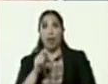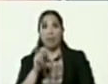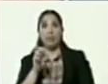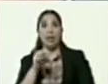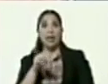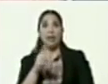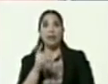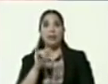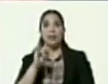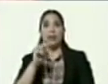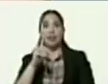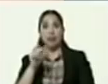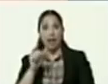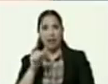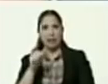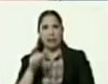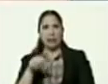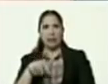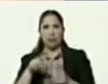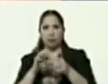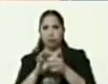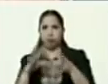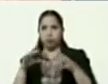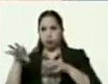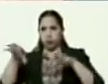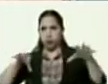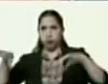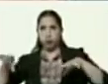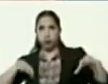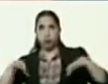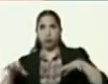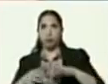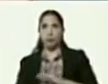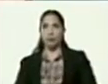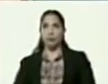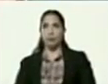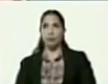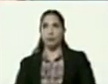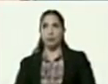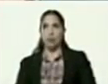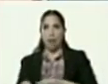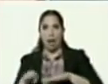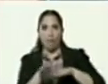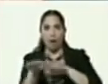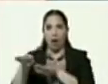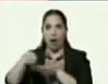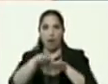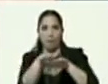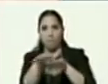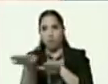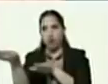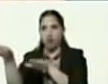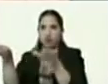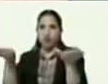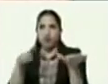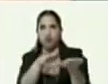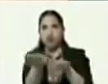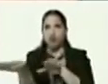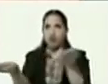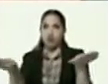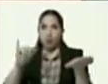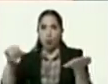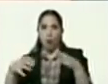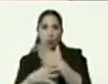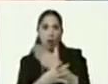divide la se divide la caravana donde venía Juan